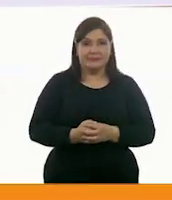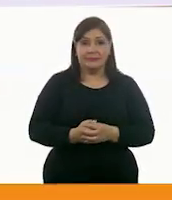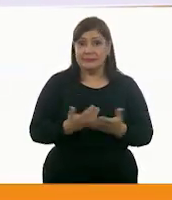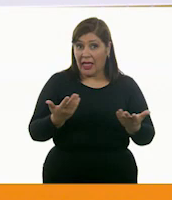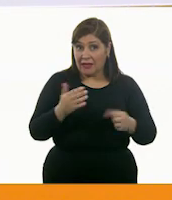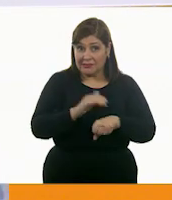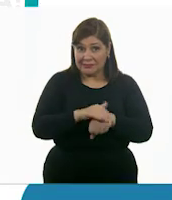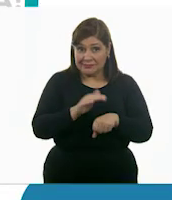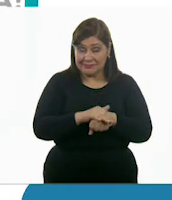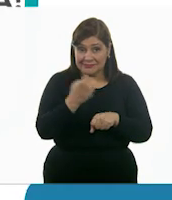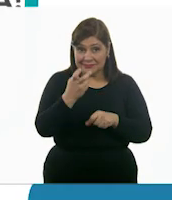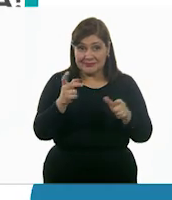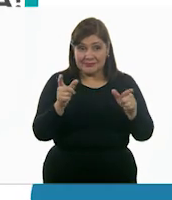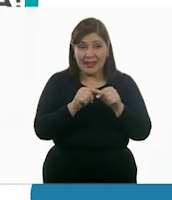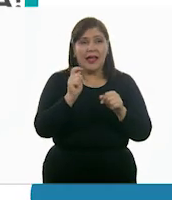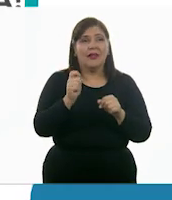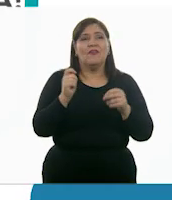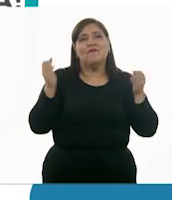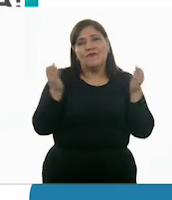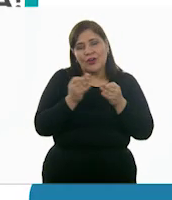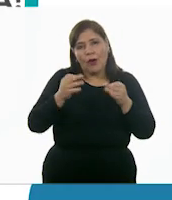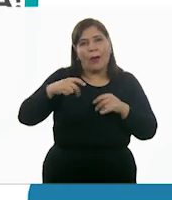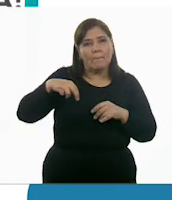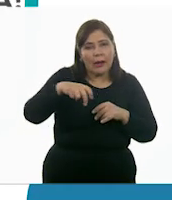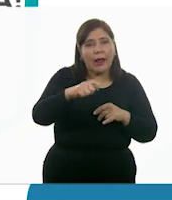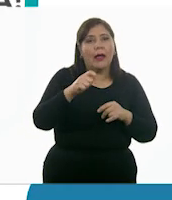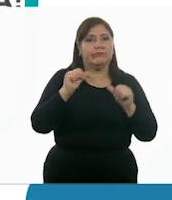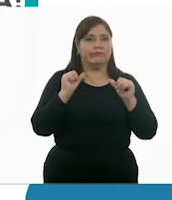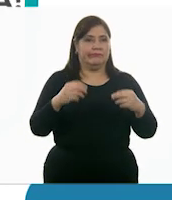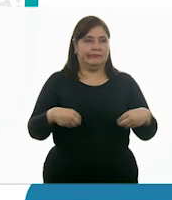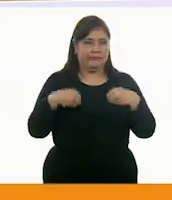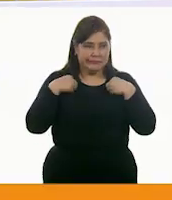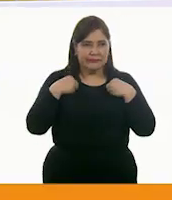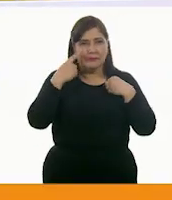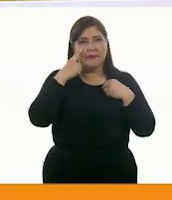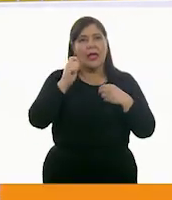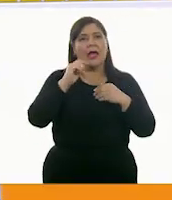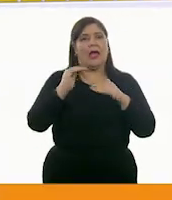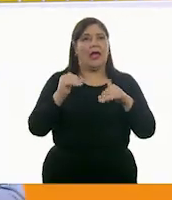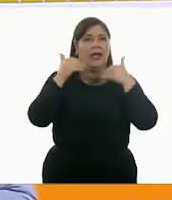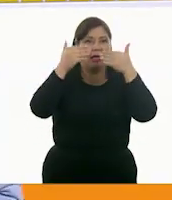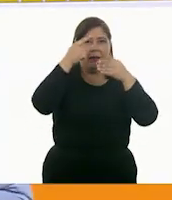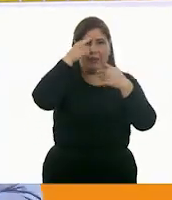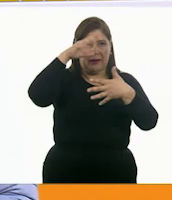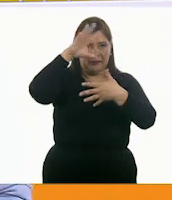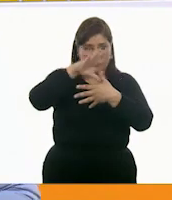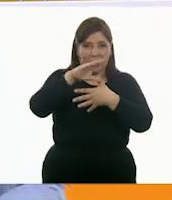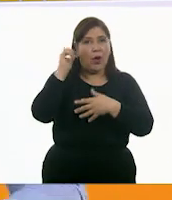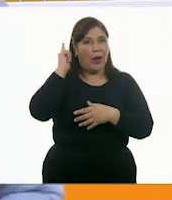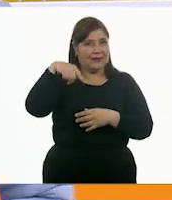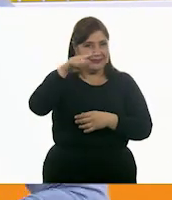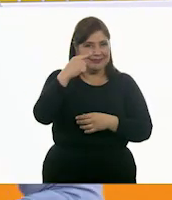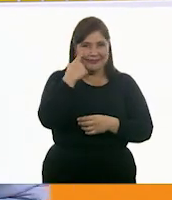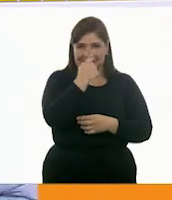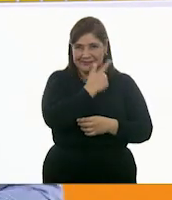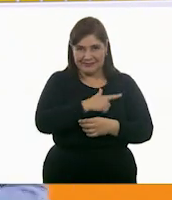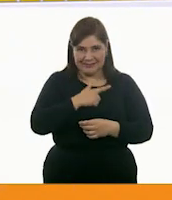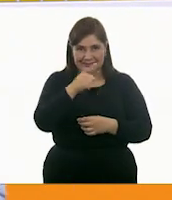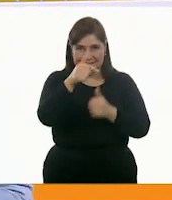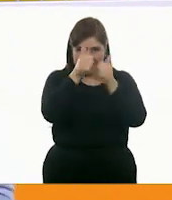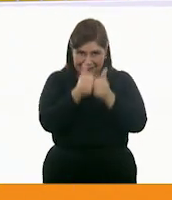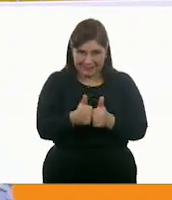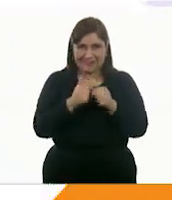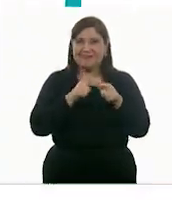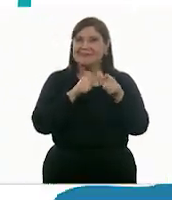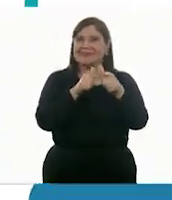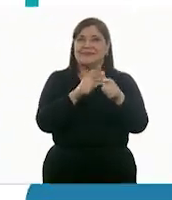Amigos, esto fue Frío, Caminata y Sobrevivencia. Vamos hacia América. Espero lo hayas disfrutado y no te muevas de tu lugar porque